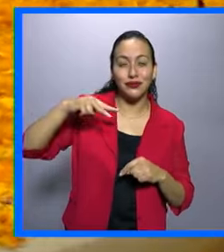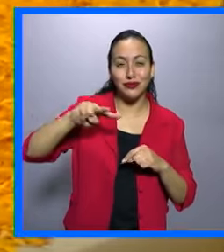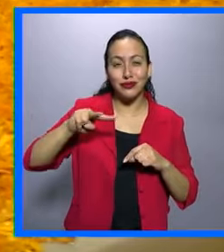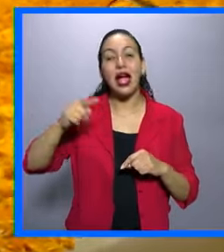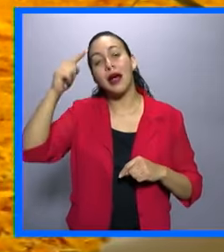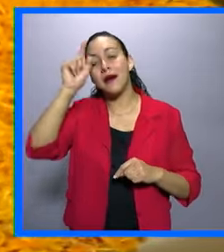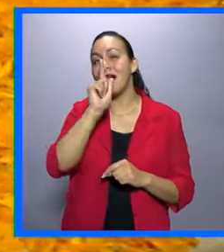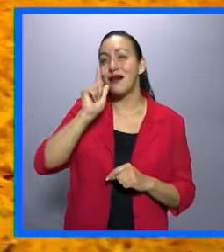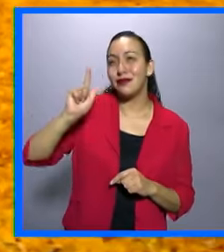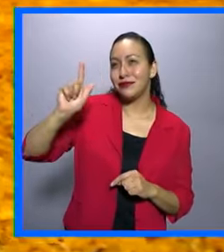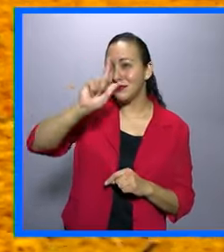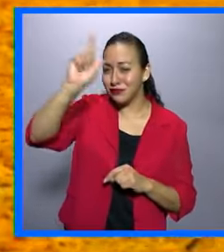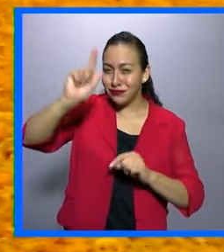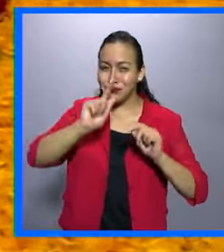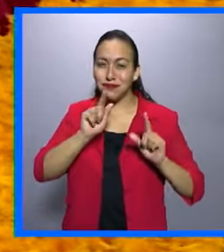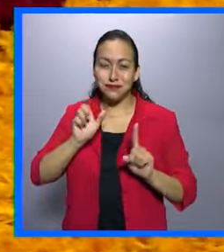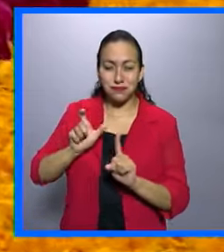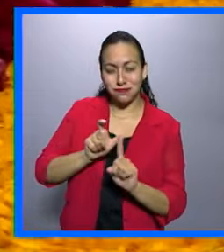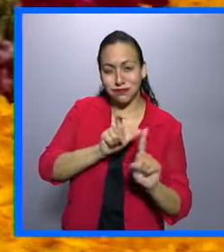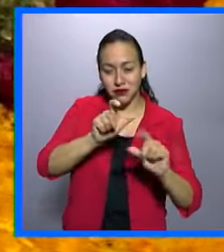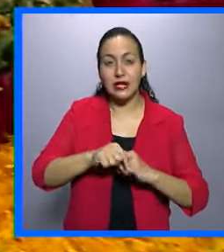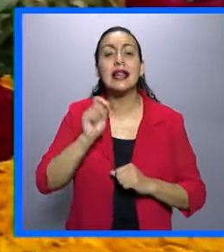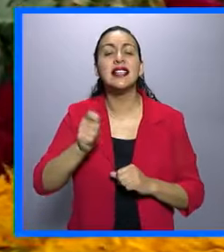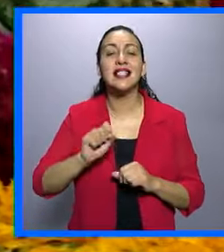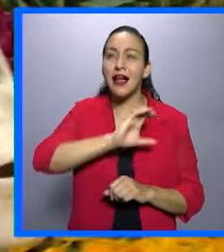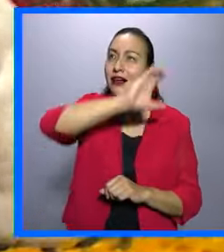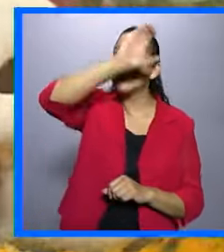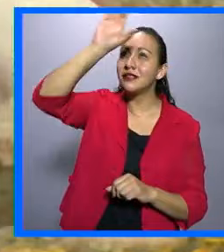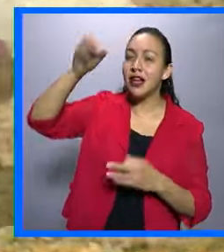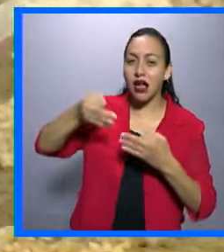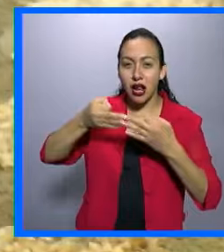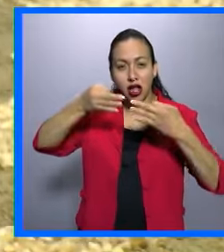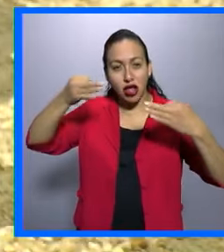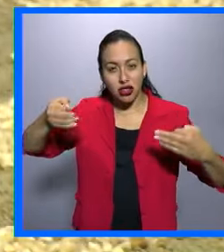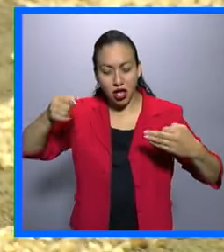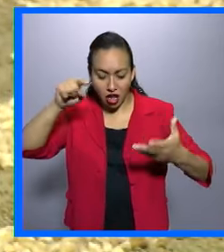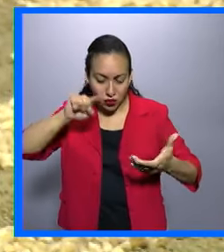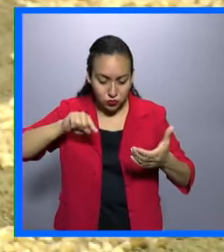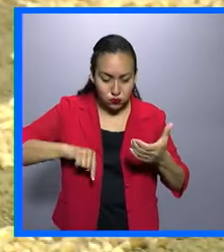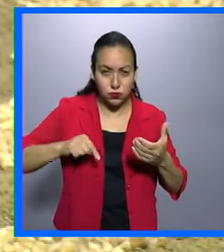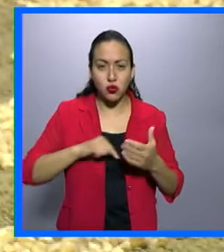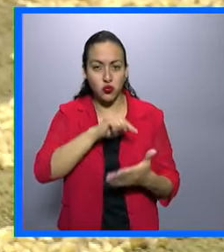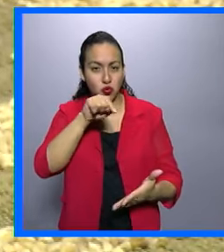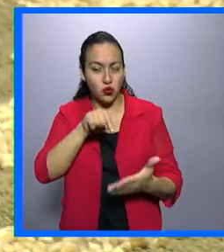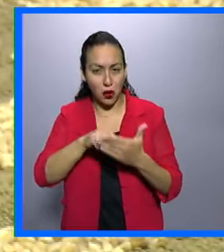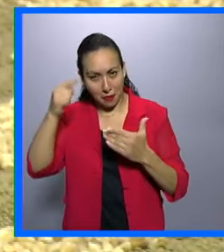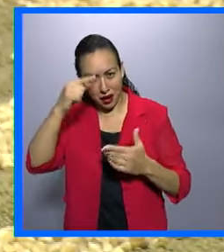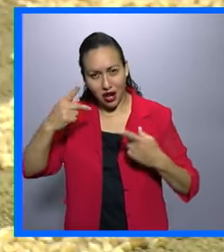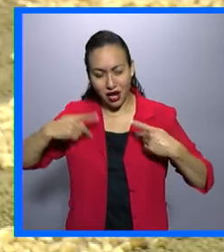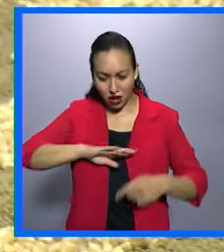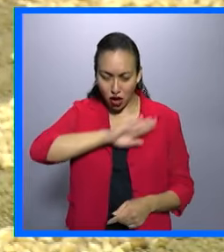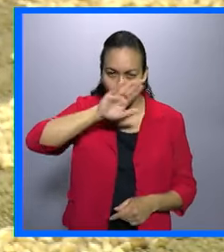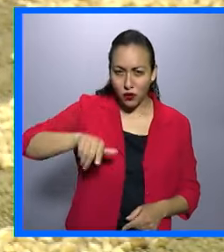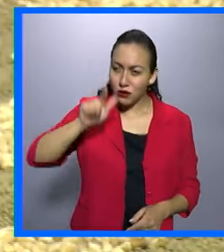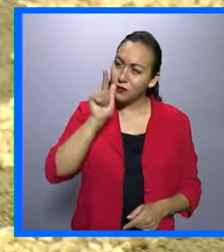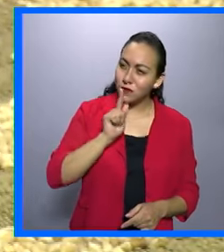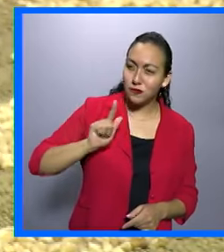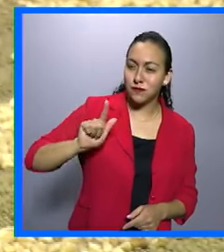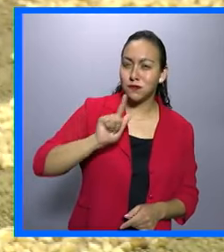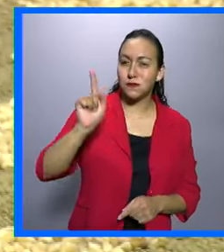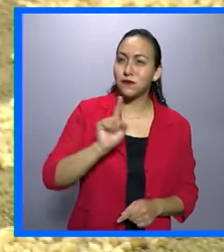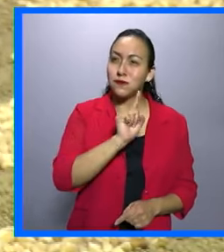Esta representación simboliza la unión del cielo, la tierra y el inframundo, los 4 puntos cardinales concebidos como portales